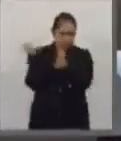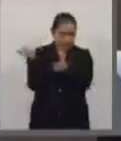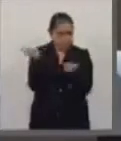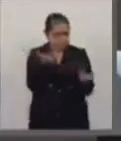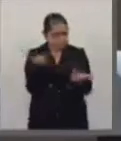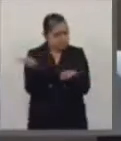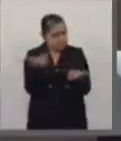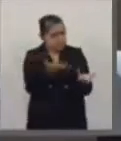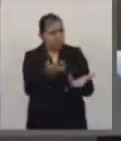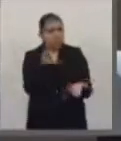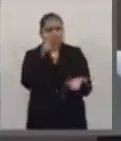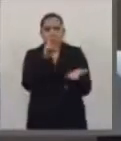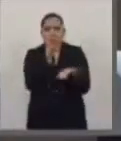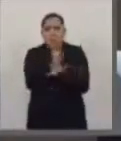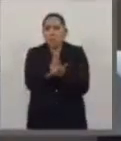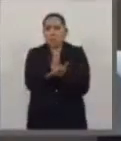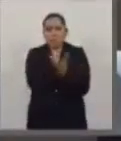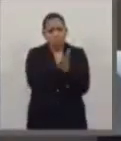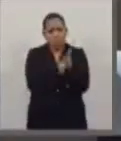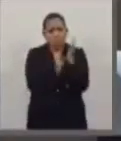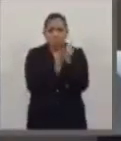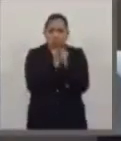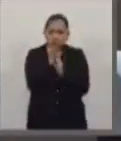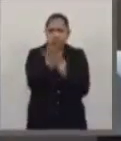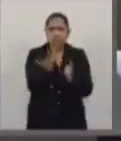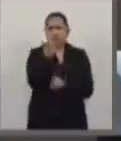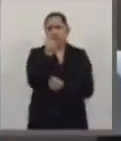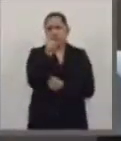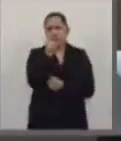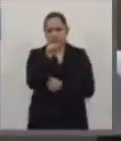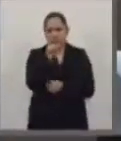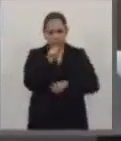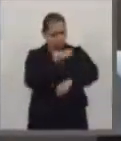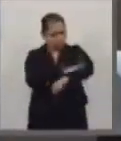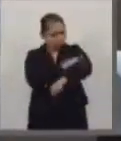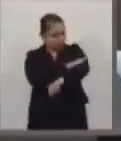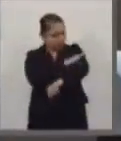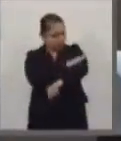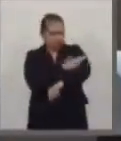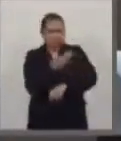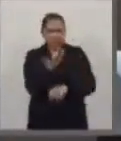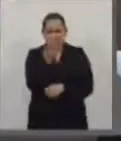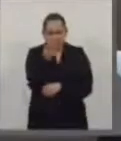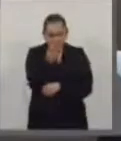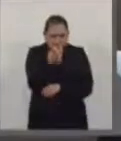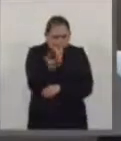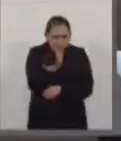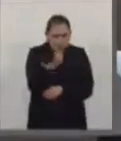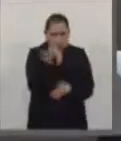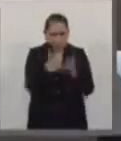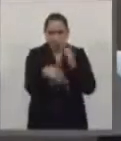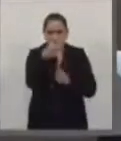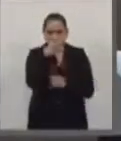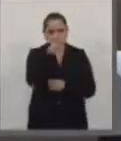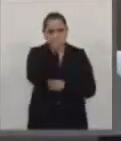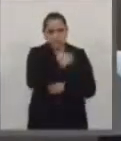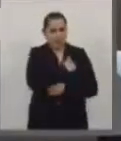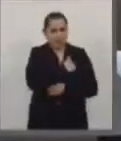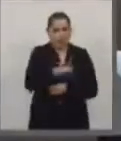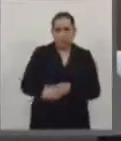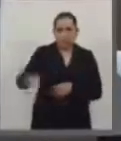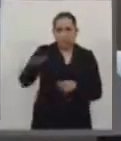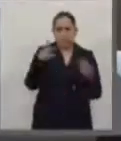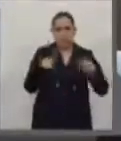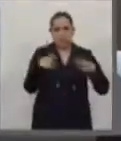y gasas. No es posible, es inadmisible esta situación que pone en riesgo la salud de todos las y los